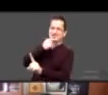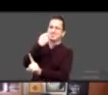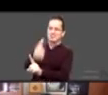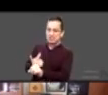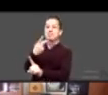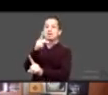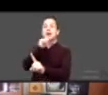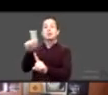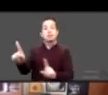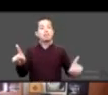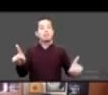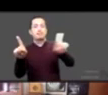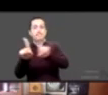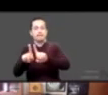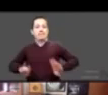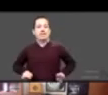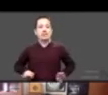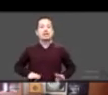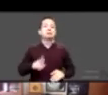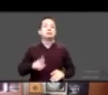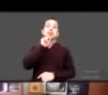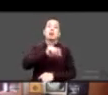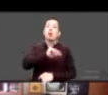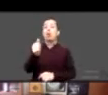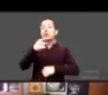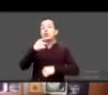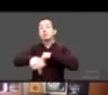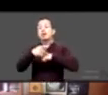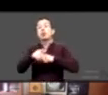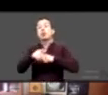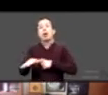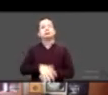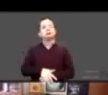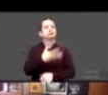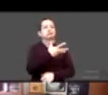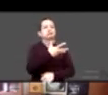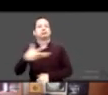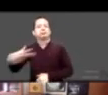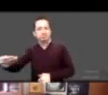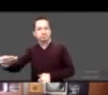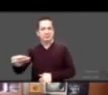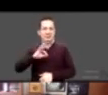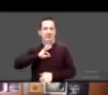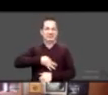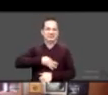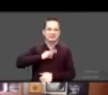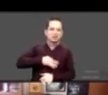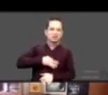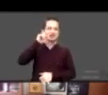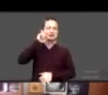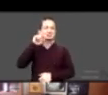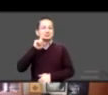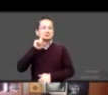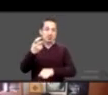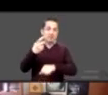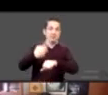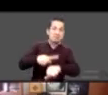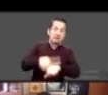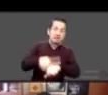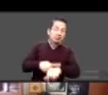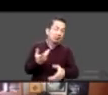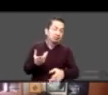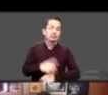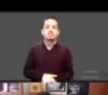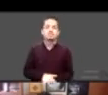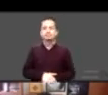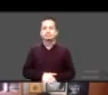la exposición a las infecciones de transmisión sexual. Entonces, ubicamos muy bien este tema de acceso a la salud, de escucharlos, pero